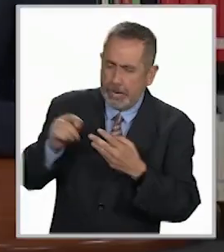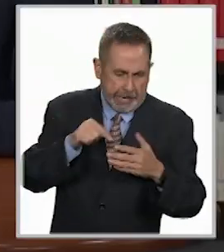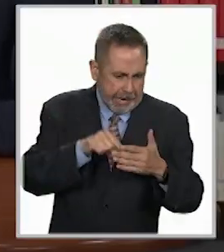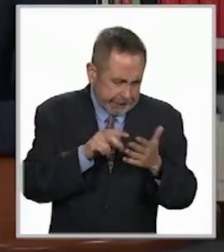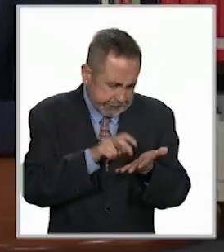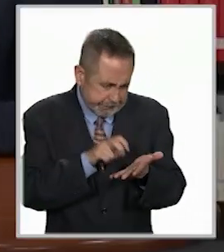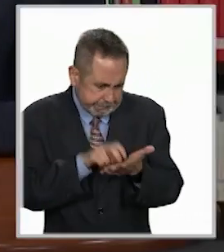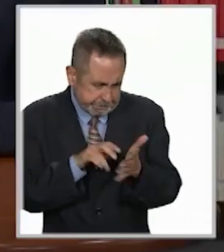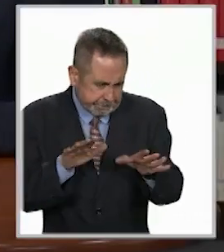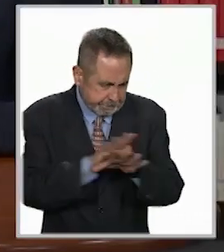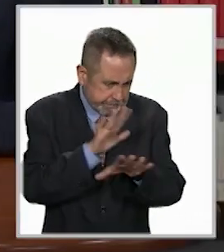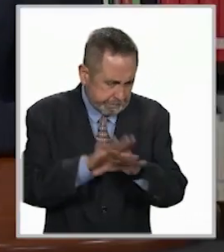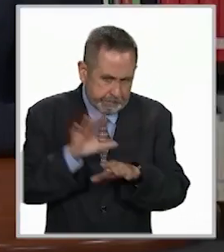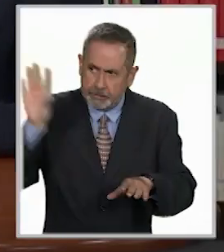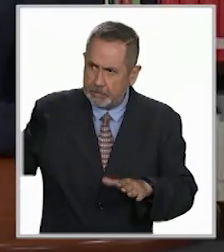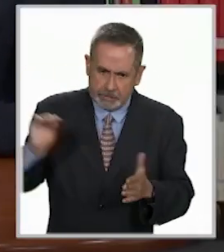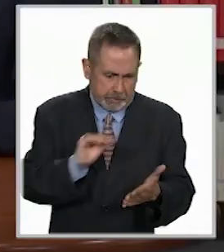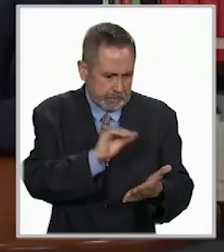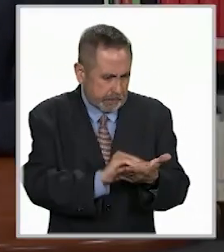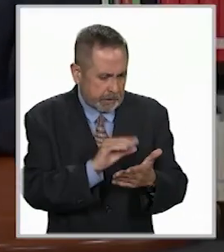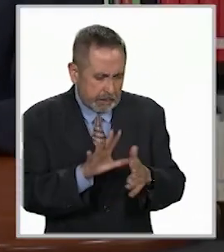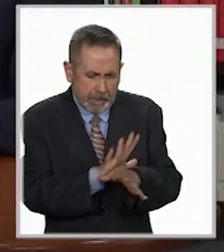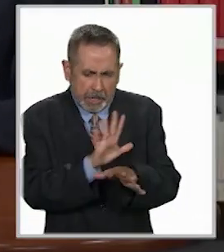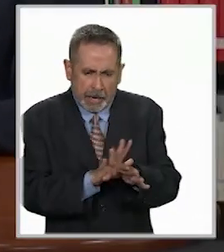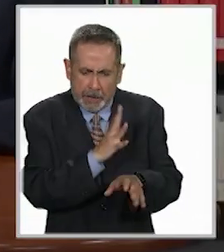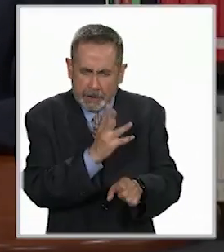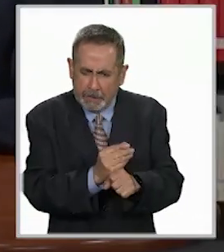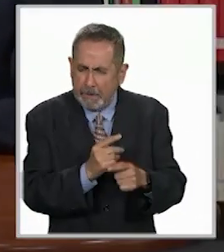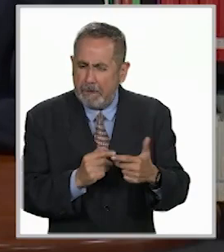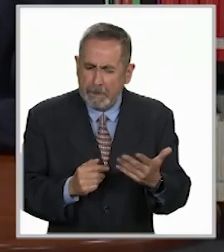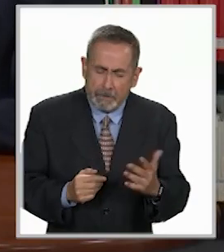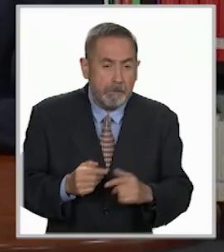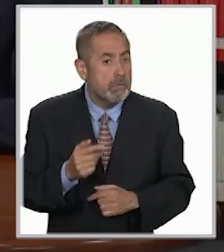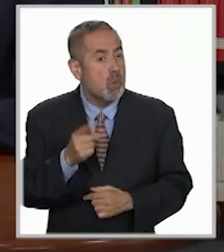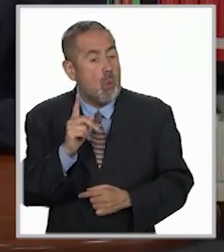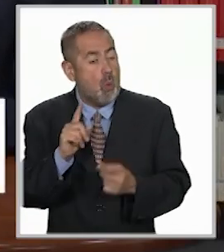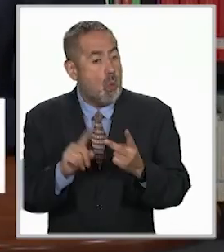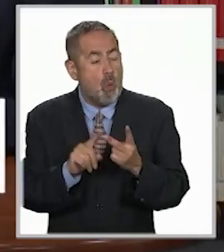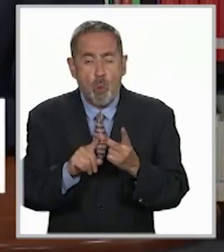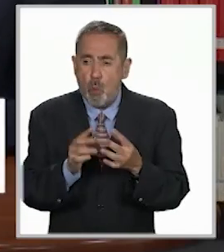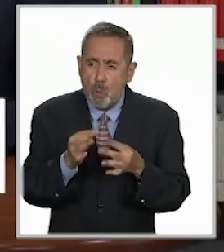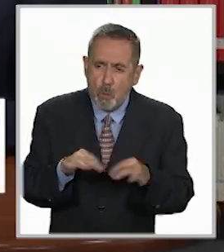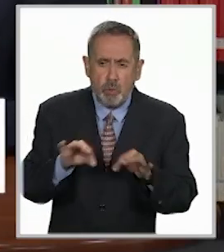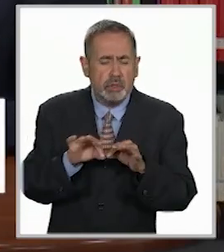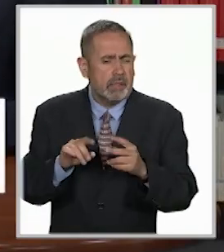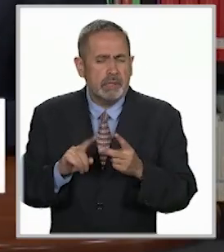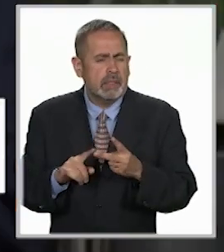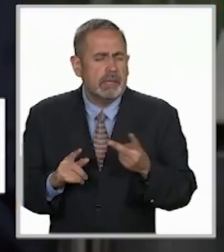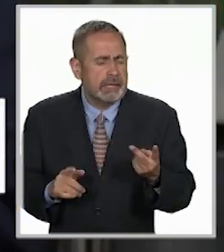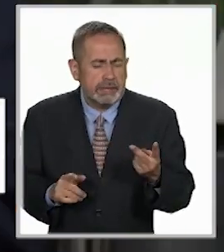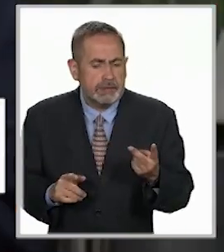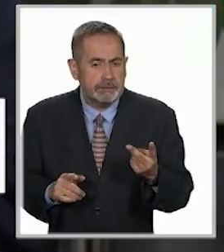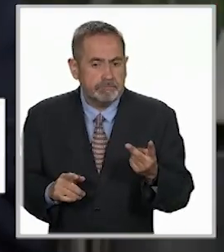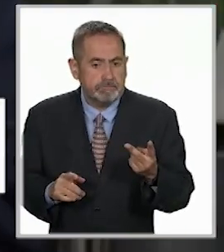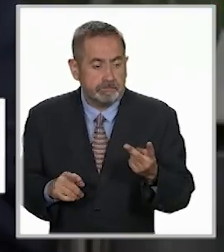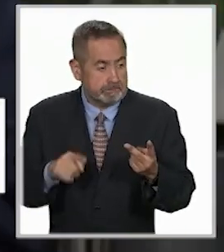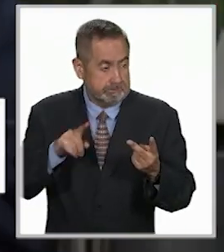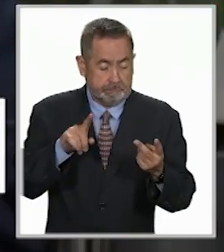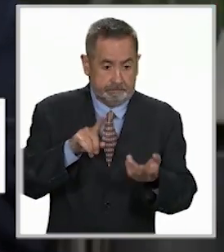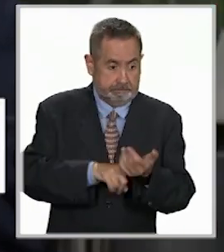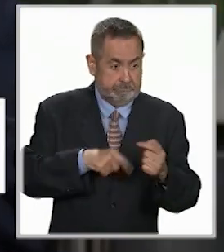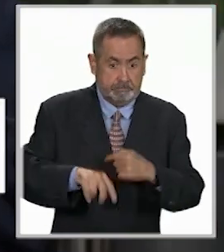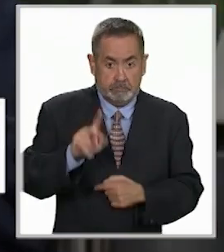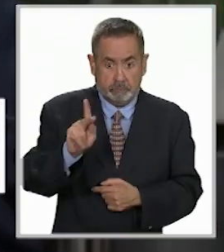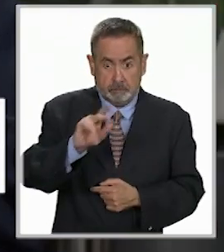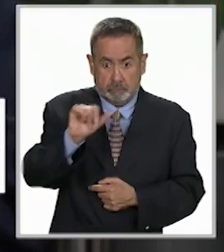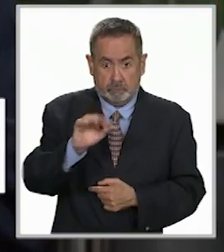tal, pero también, por ejemplo, algo que yo creo que es muy importante subrayar es que los funcionarios y